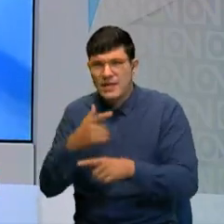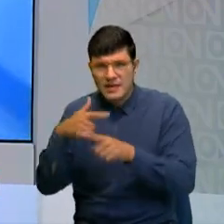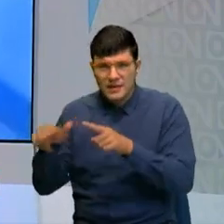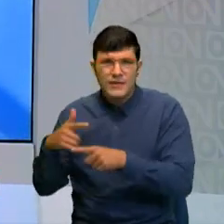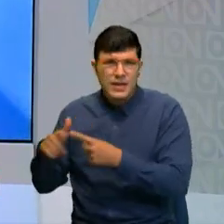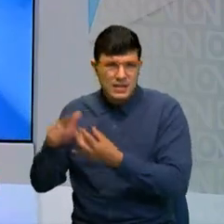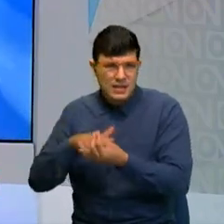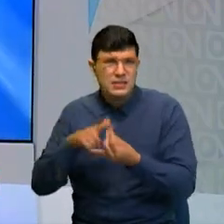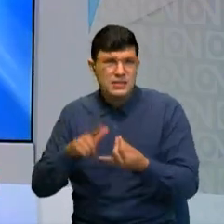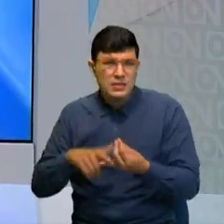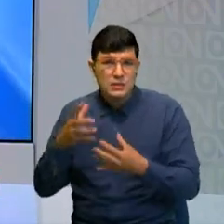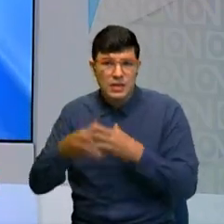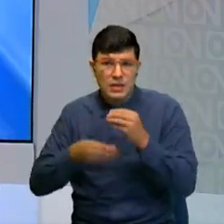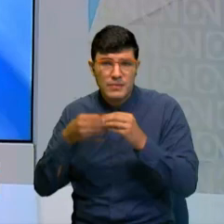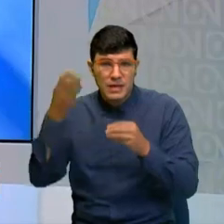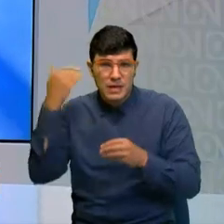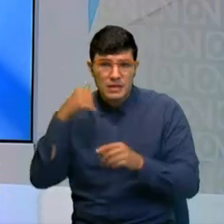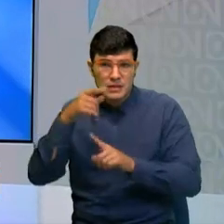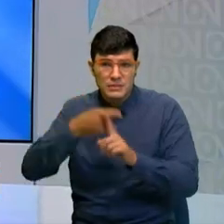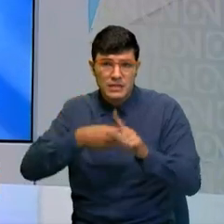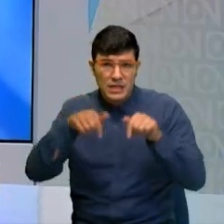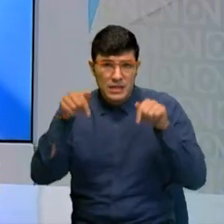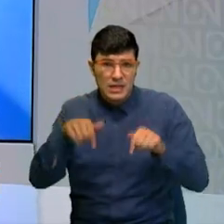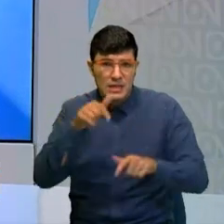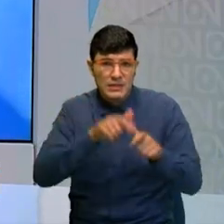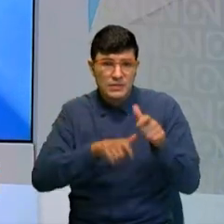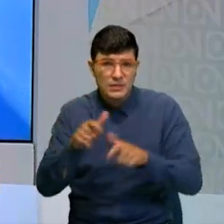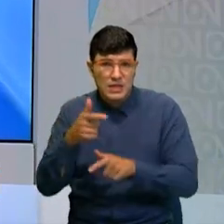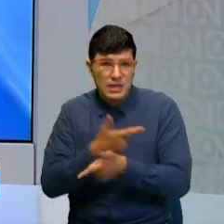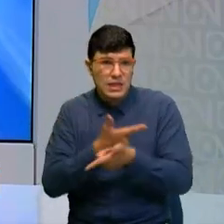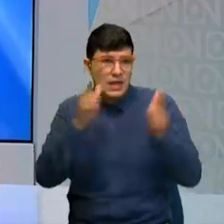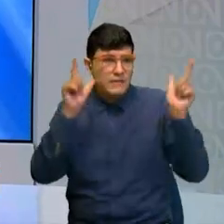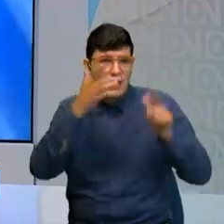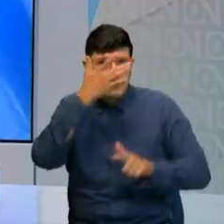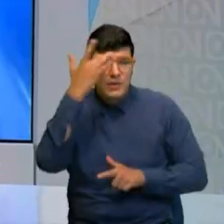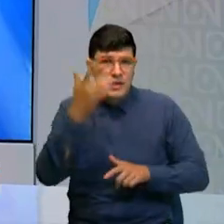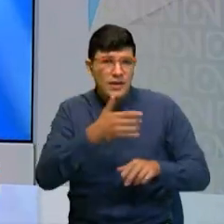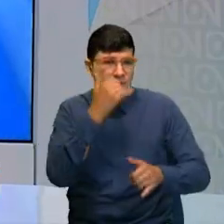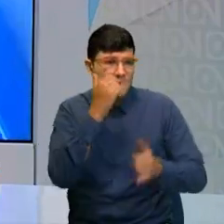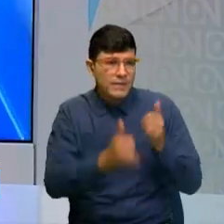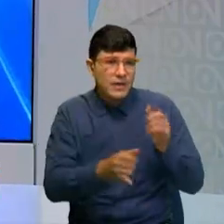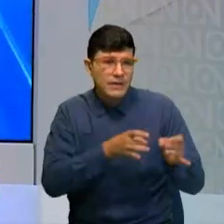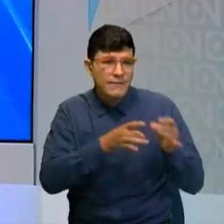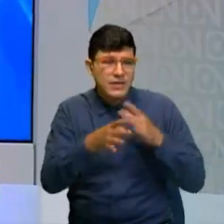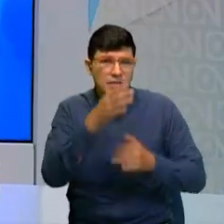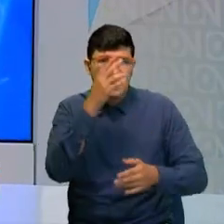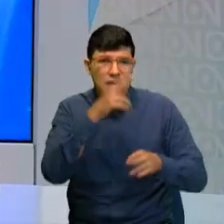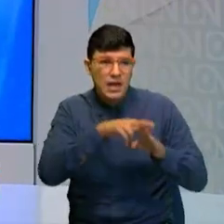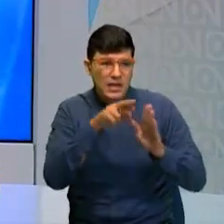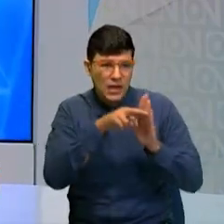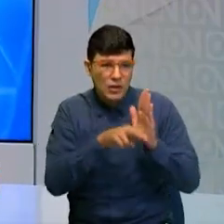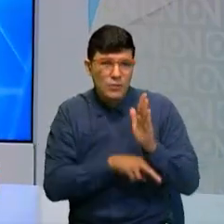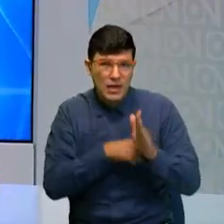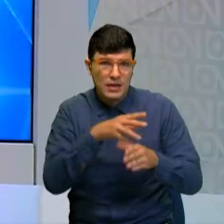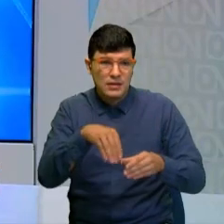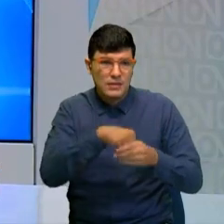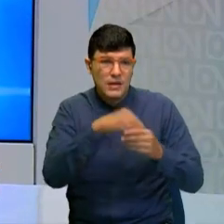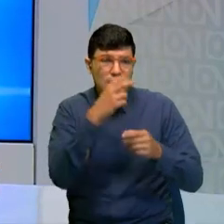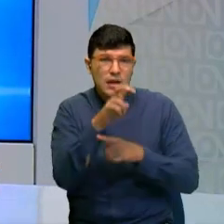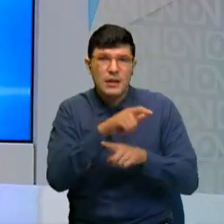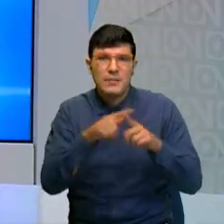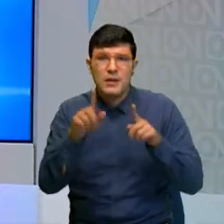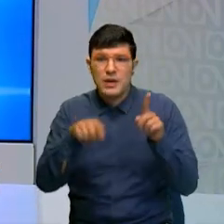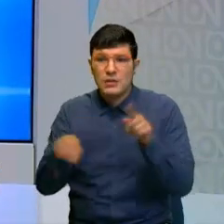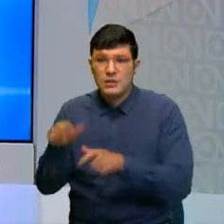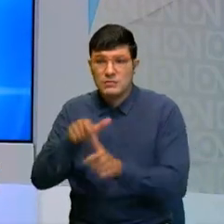que se han presentado en los últimos meses, donde diferentes personas han quedado en libertad por vencimiento de términos, varios expertos estarán en Golpe de